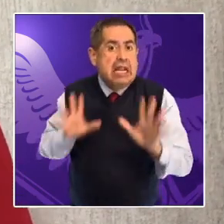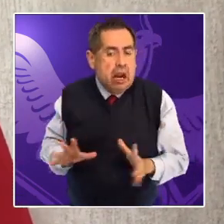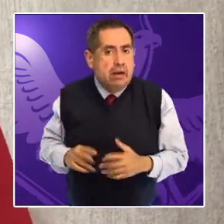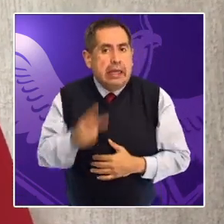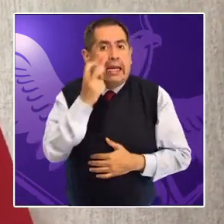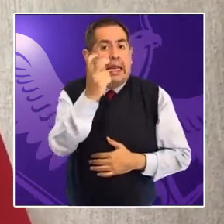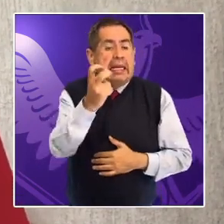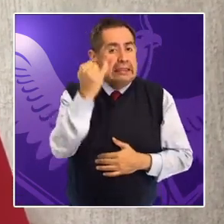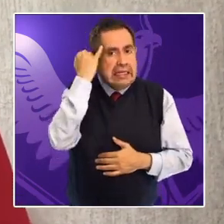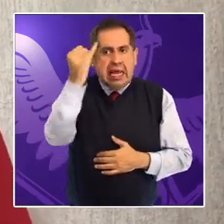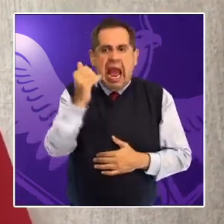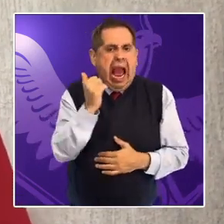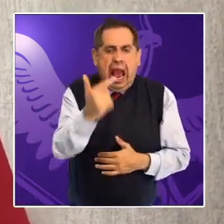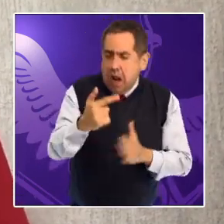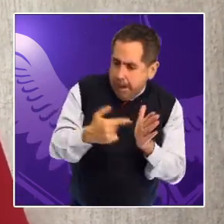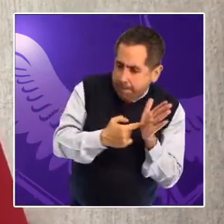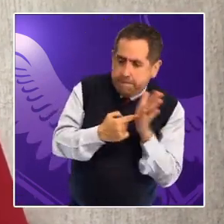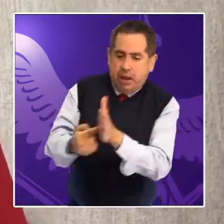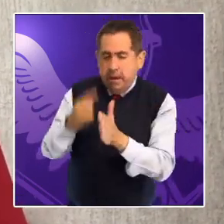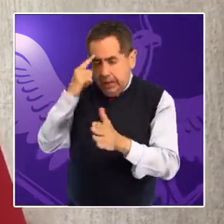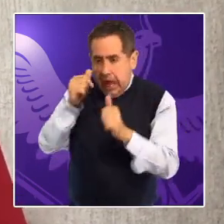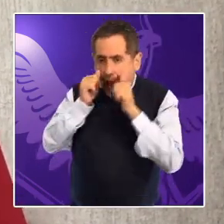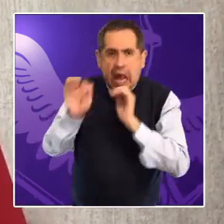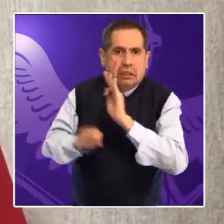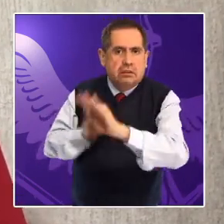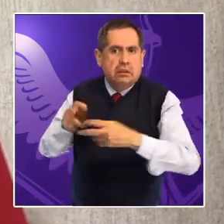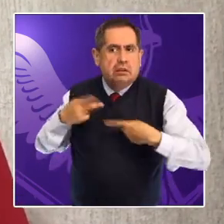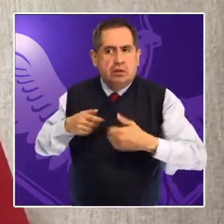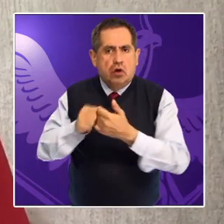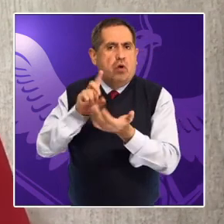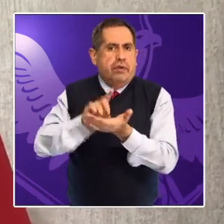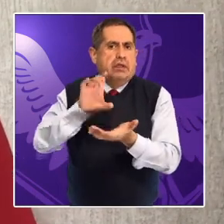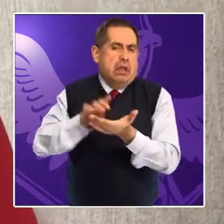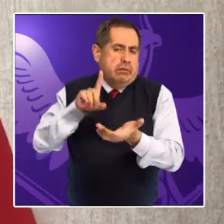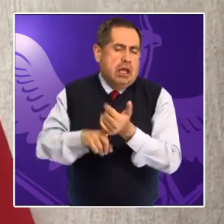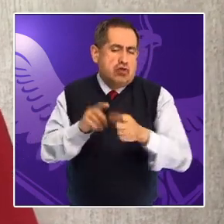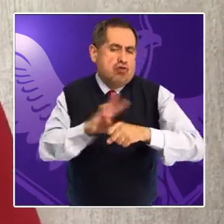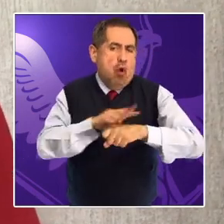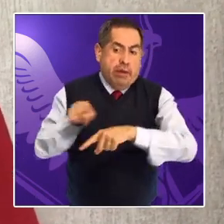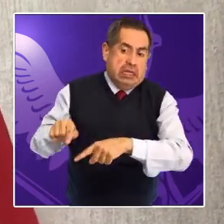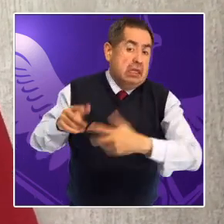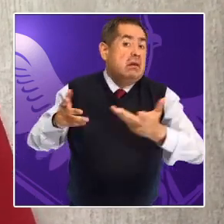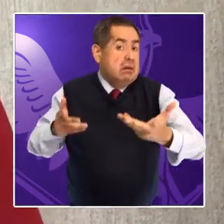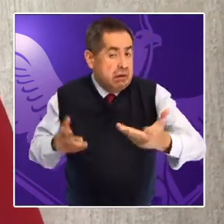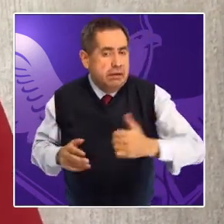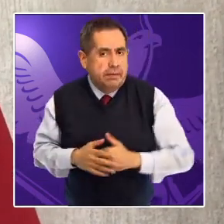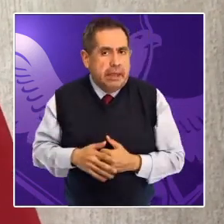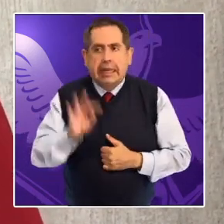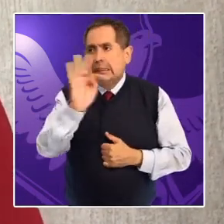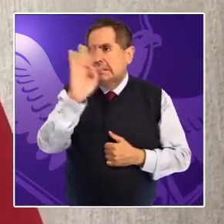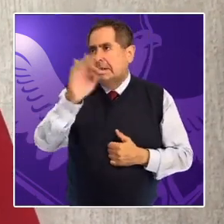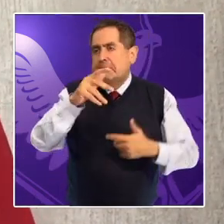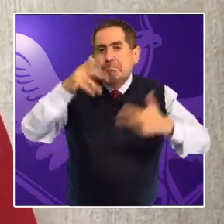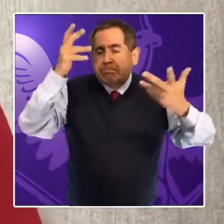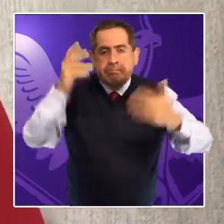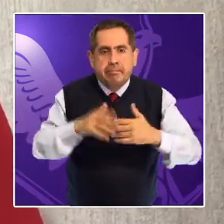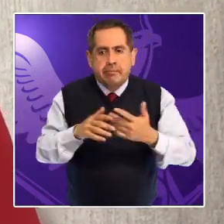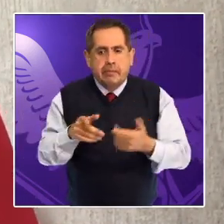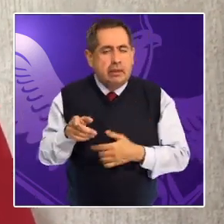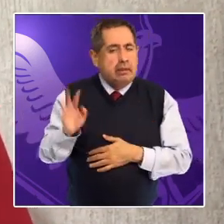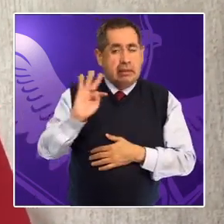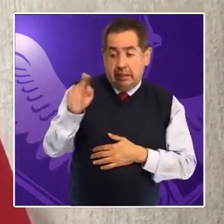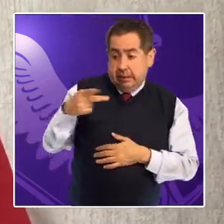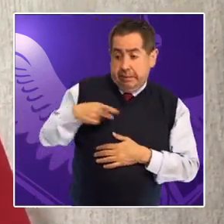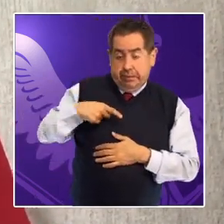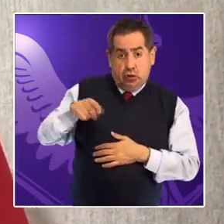estándar mínimo para la atención de una persona con discapacidad con COVID. Pues tomando en cuenta que habría, por ejemplo, la seguridad de que alguna persona